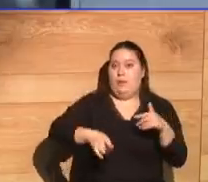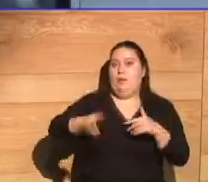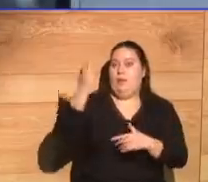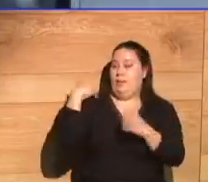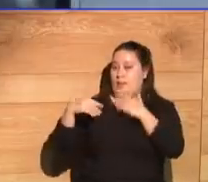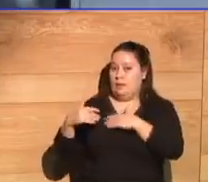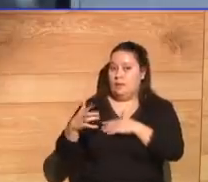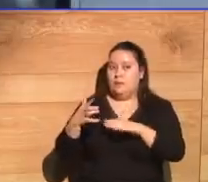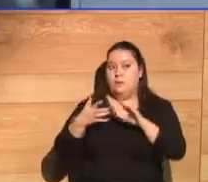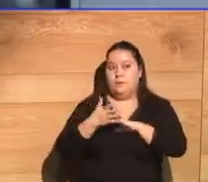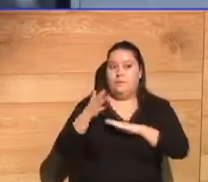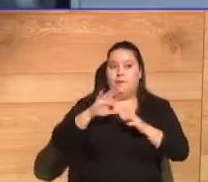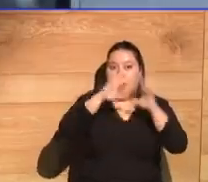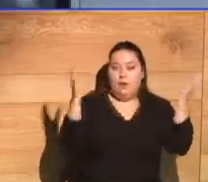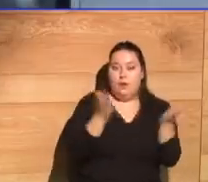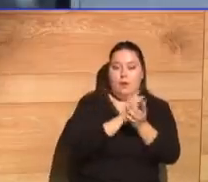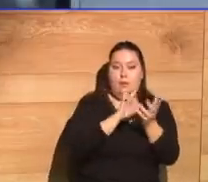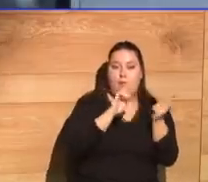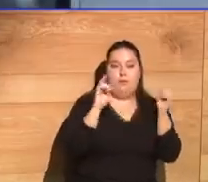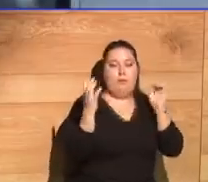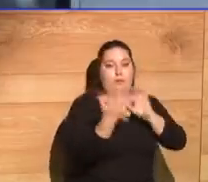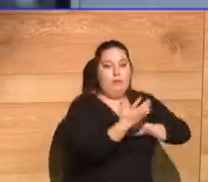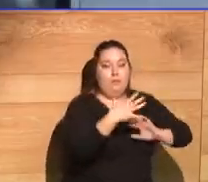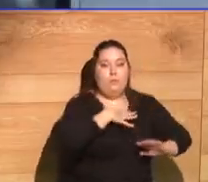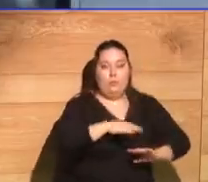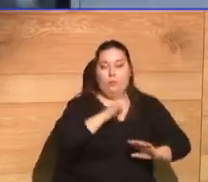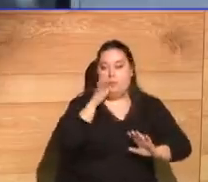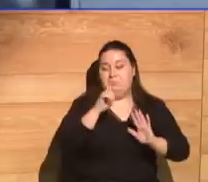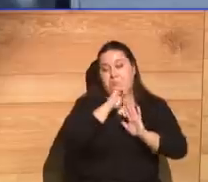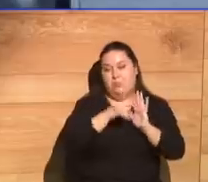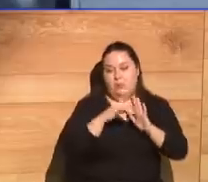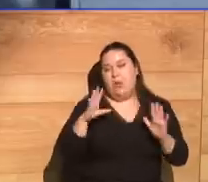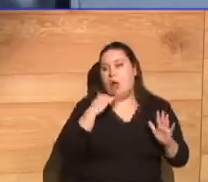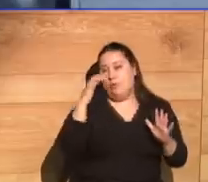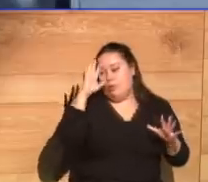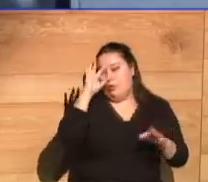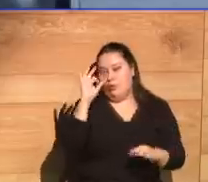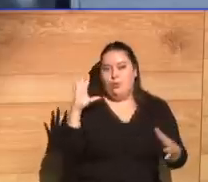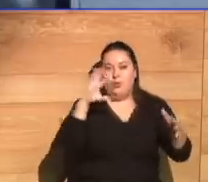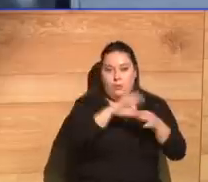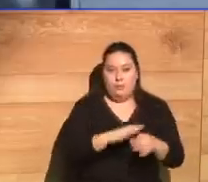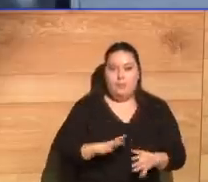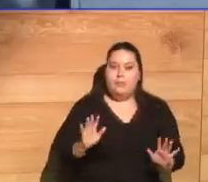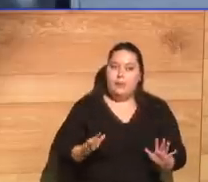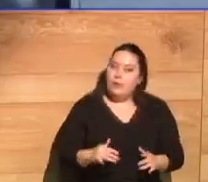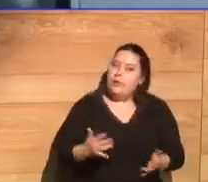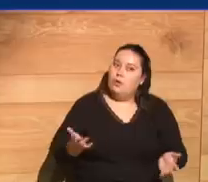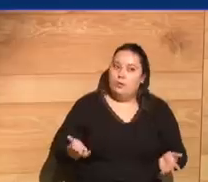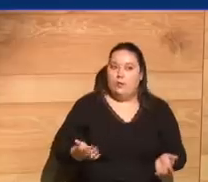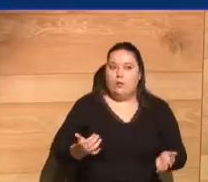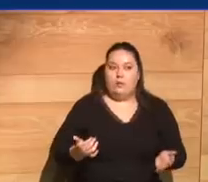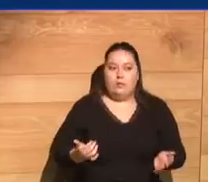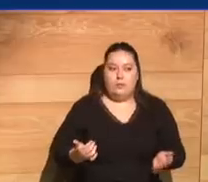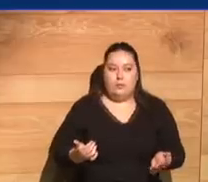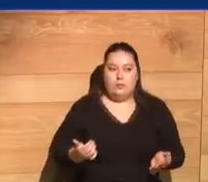sentido de rotación de la Tierra. Eso lo podemos creer porque están las leyes. Lo que no entendemos es que eso el tiempo haga discurrir, claro, el tiempo hacia